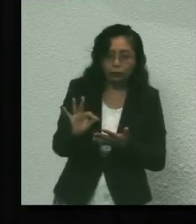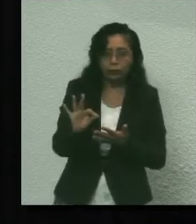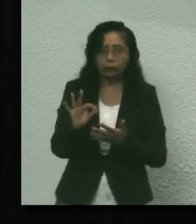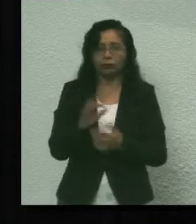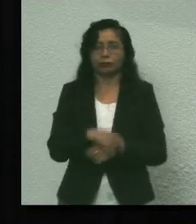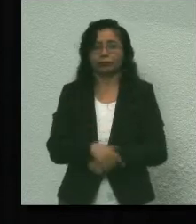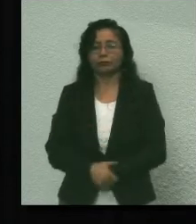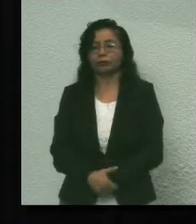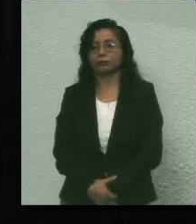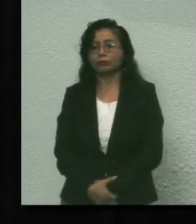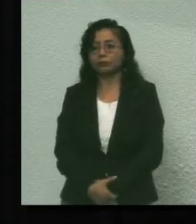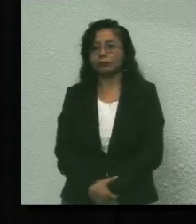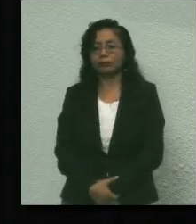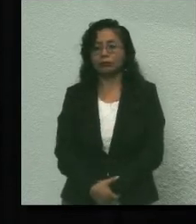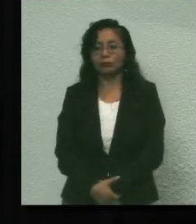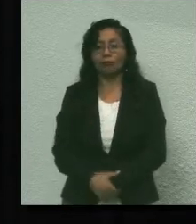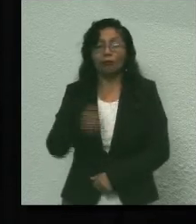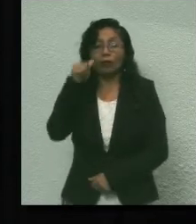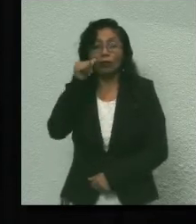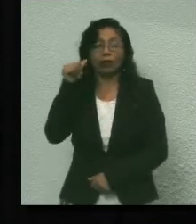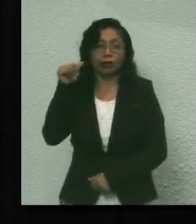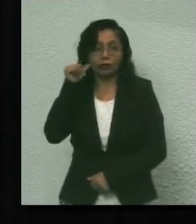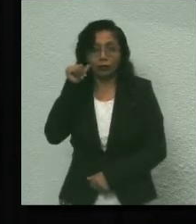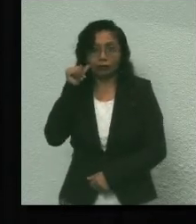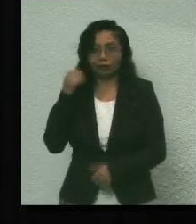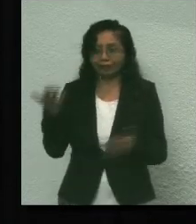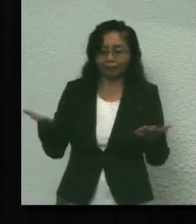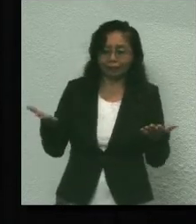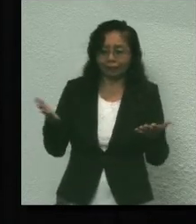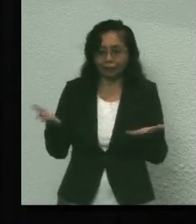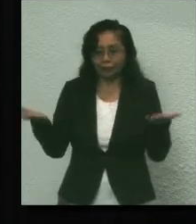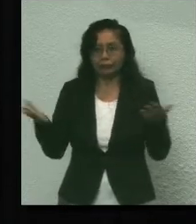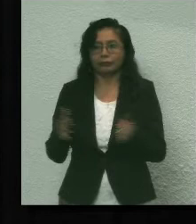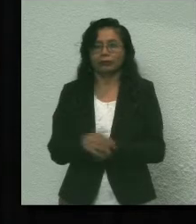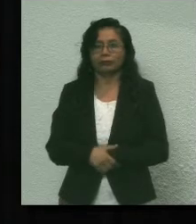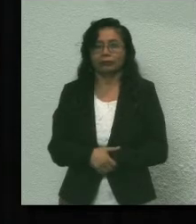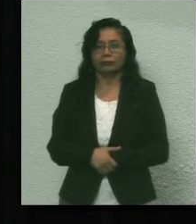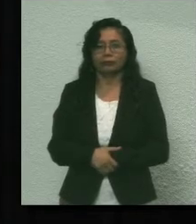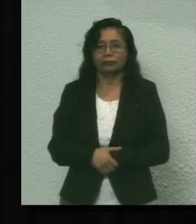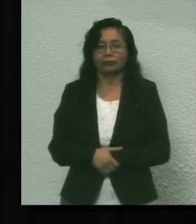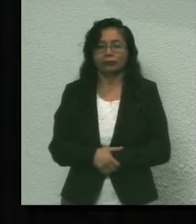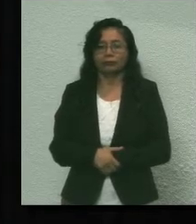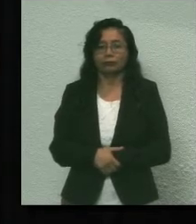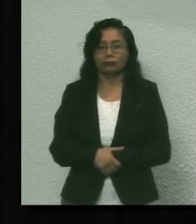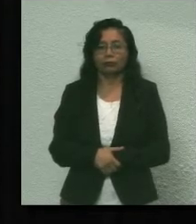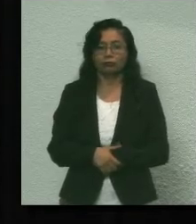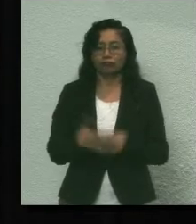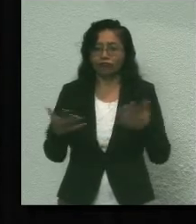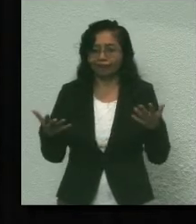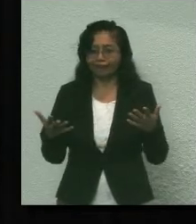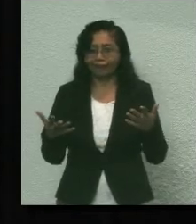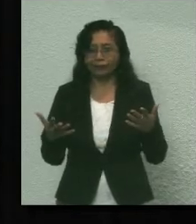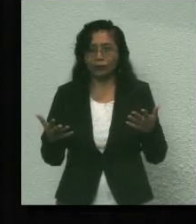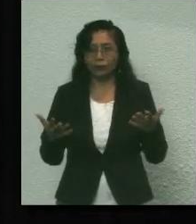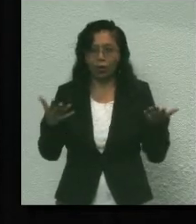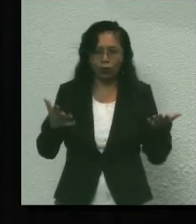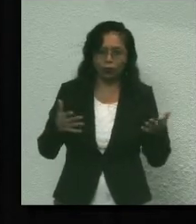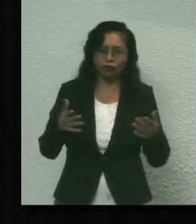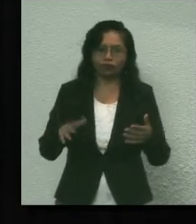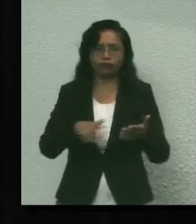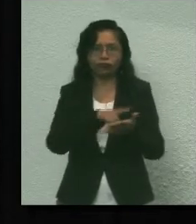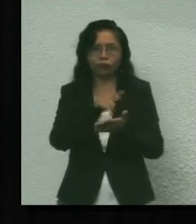ciento ayer para no ir muy lejos en un acto en un evento